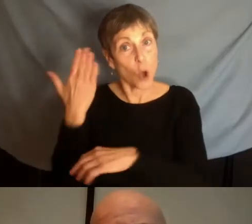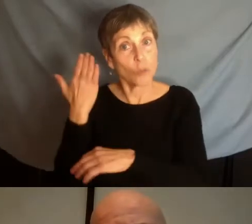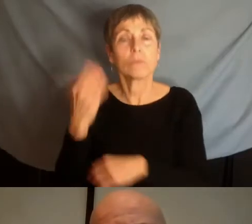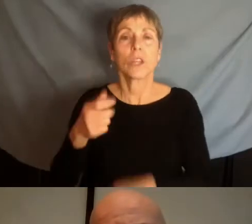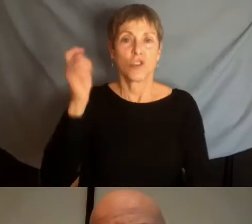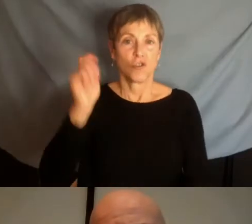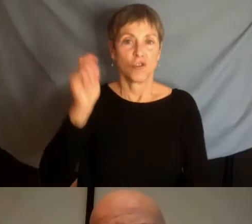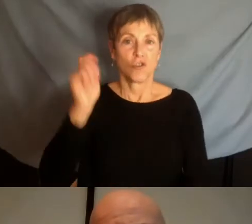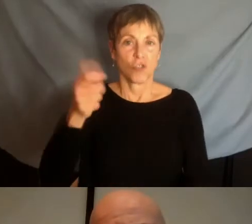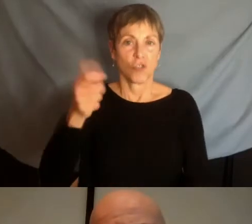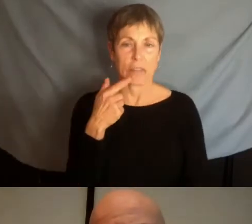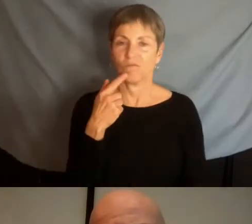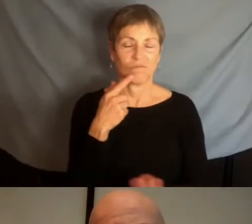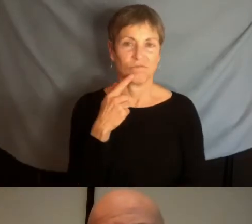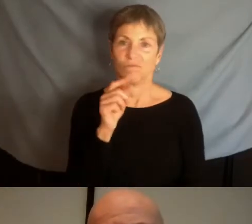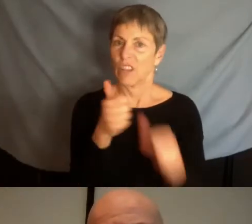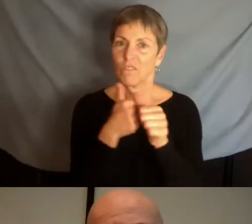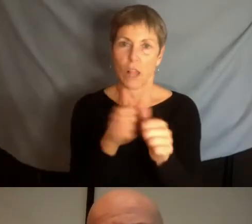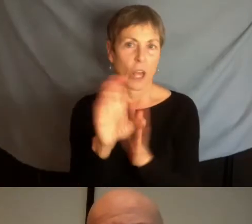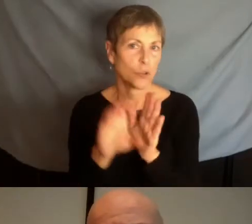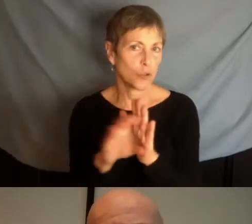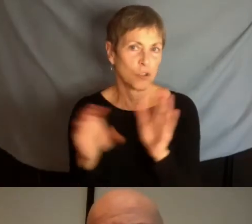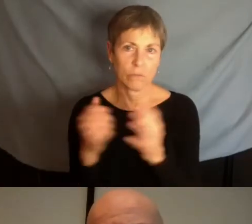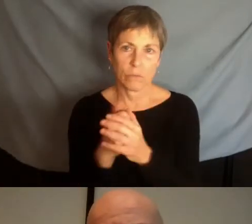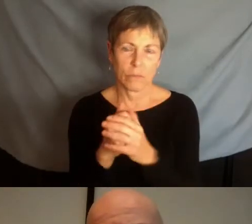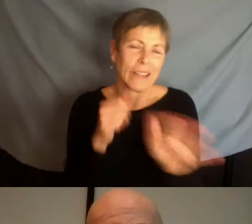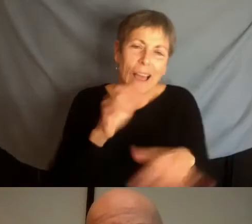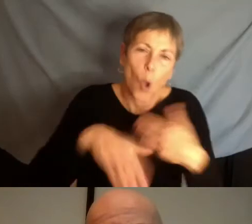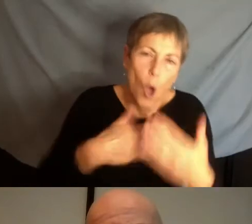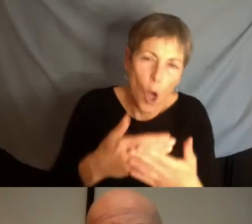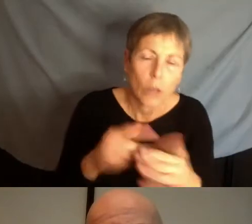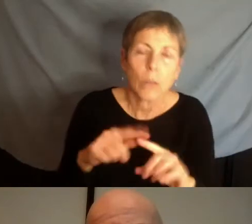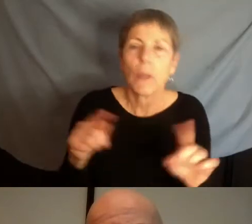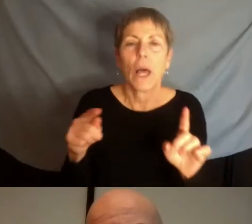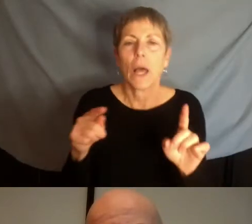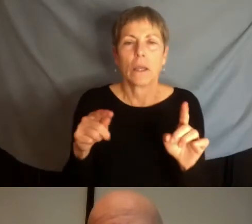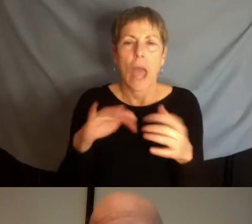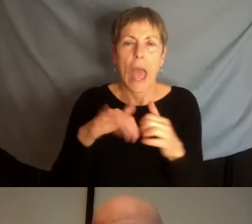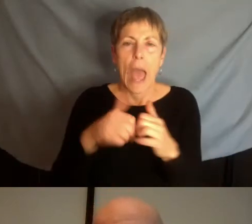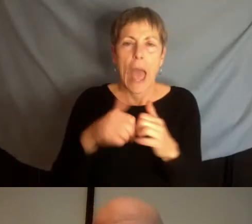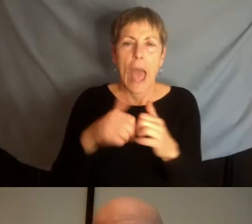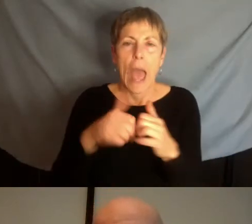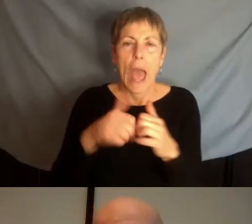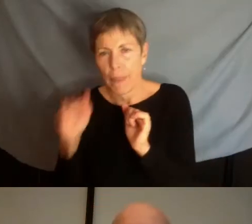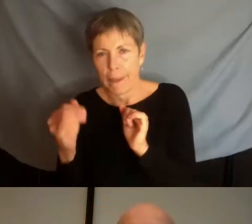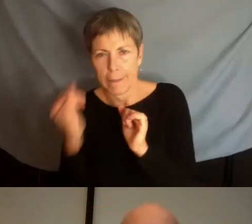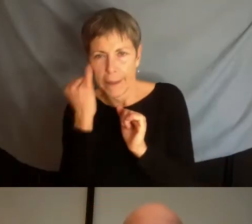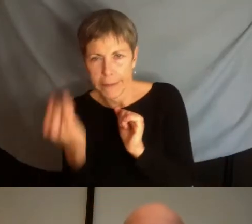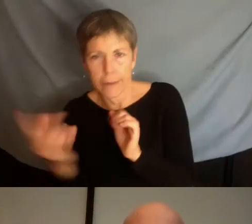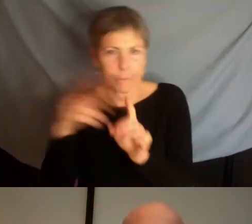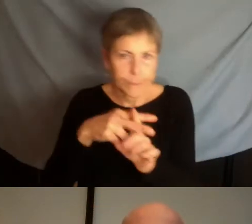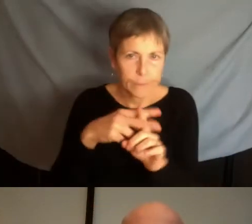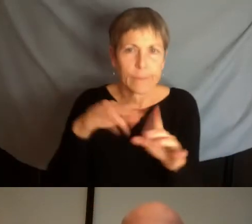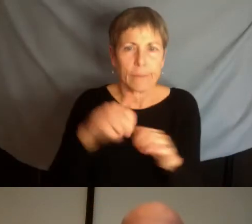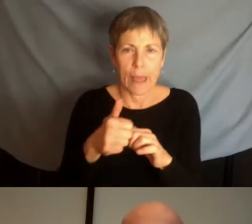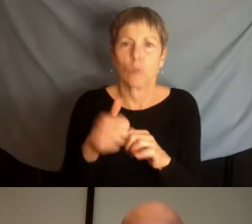momento el juez del caso dijo que era no constitucional, por supuesto no en su totalidad, pero más que nada en cómo se